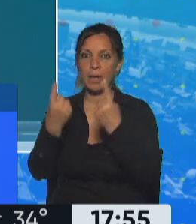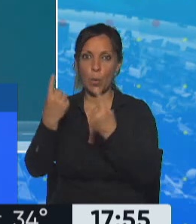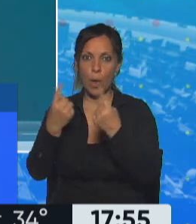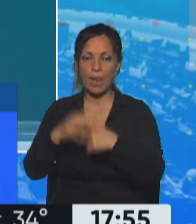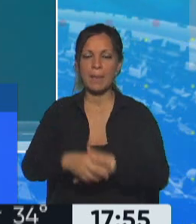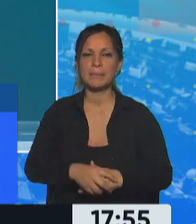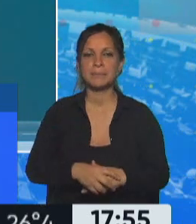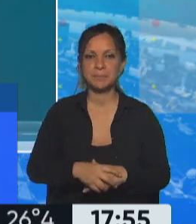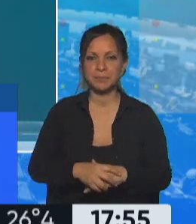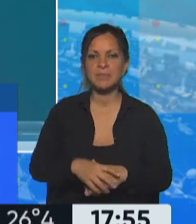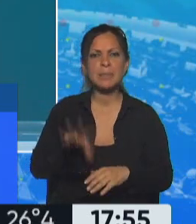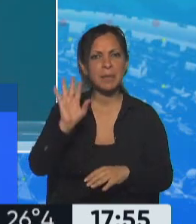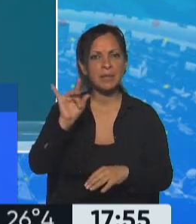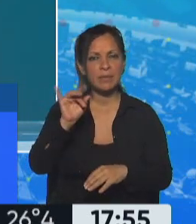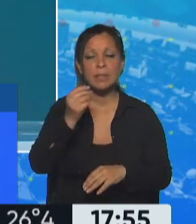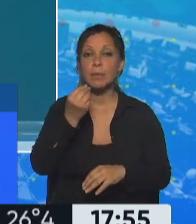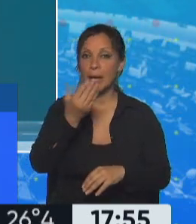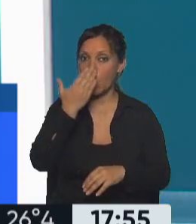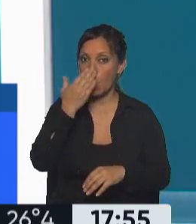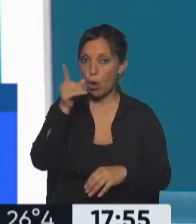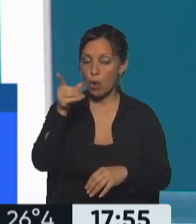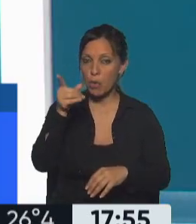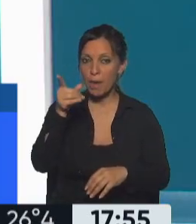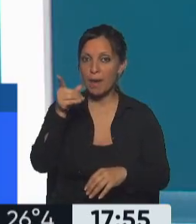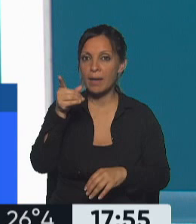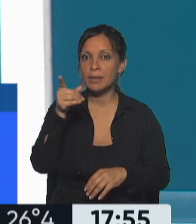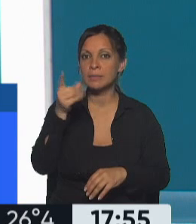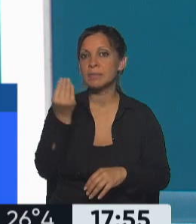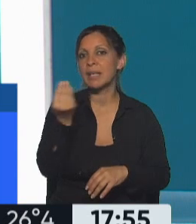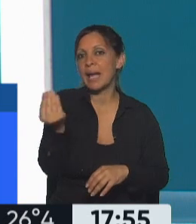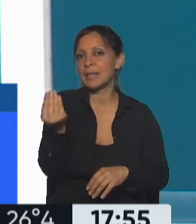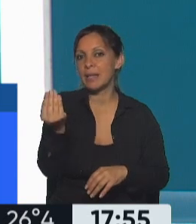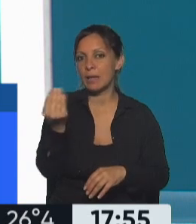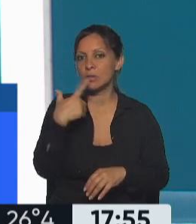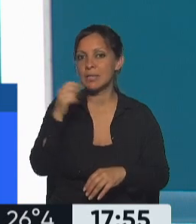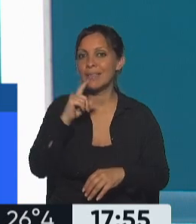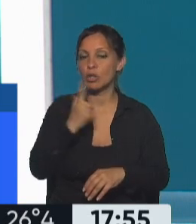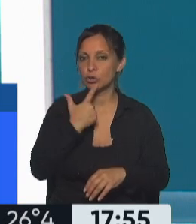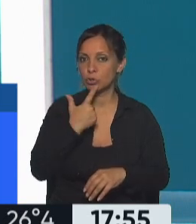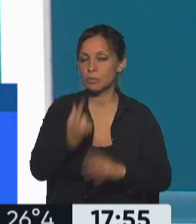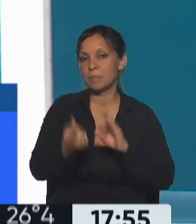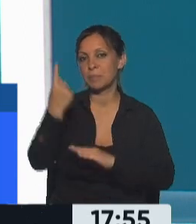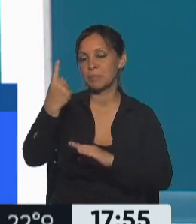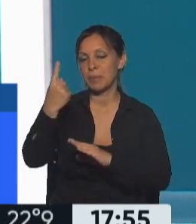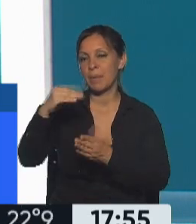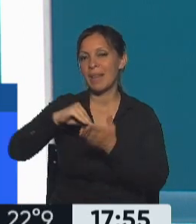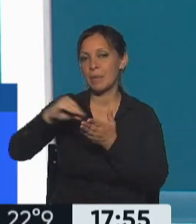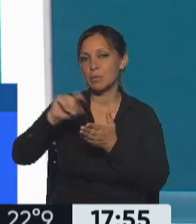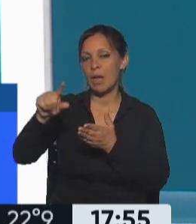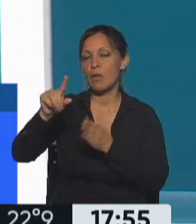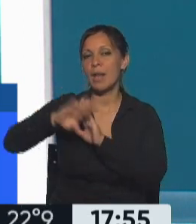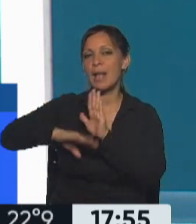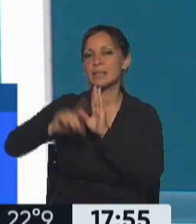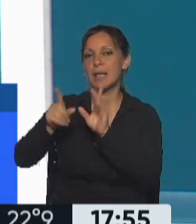el gran elector en Córdoba, porque su candidato es Gustavo Santos, que es el primer candidato a diputado en la lista de Mario Negri, pero a la vez tiene muy buena